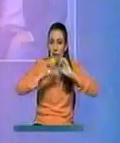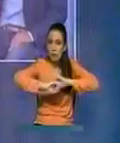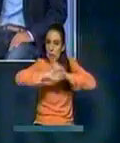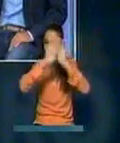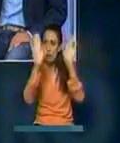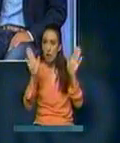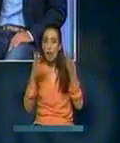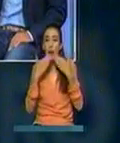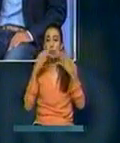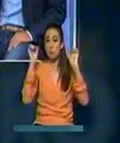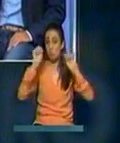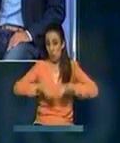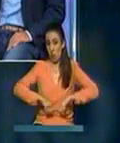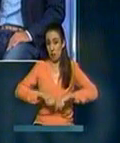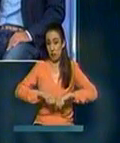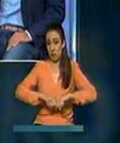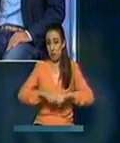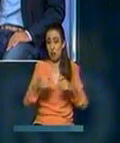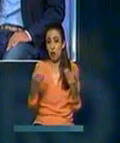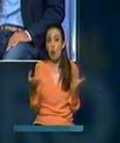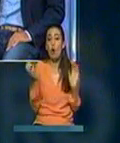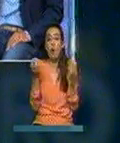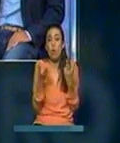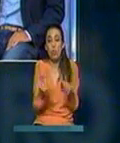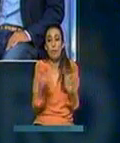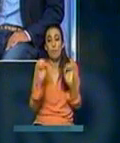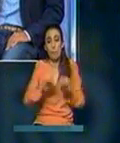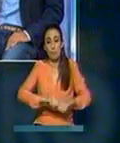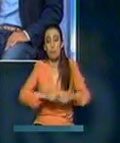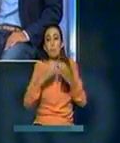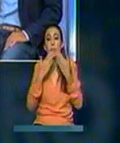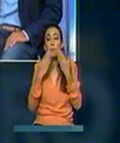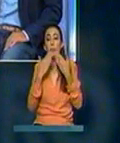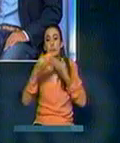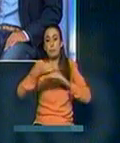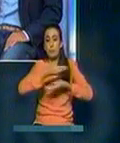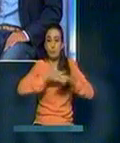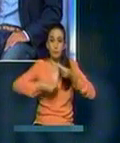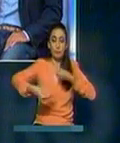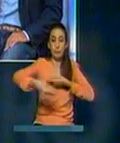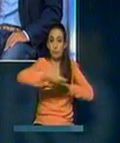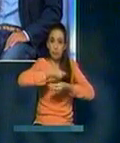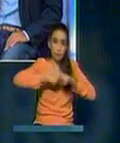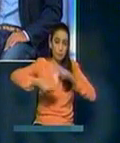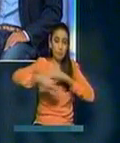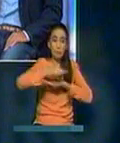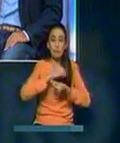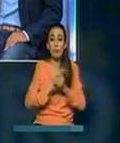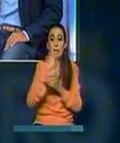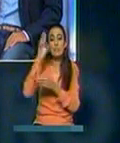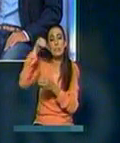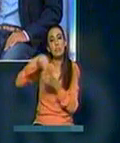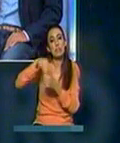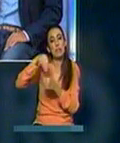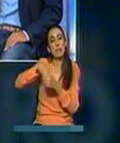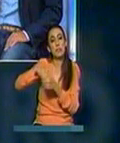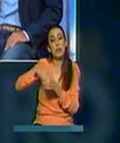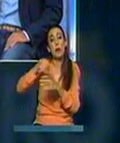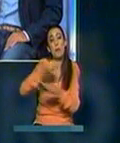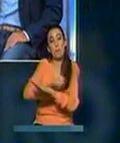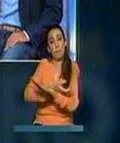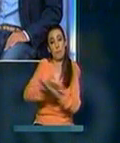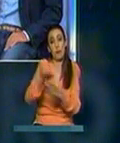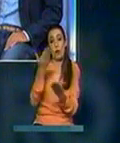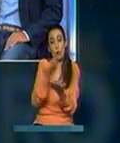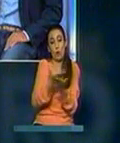establecidas con los gobiernos autónomos descentralizados y también la posibilidad de invertir en el mercado de valores como ha sido el planteamiento de Javier